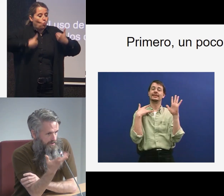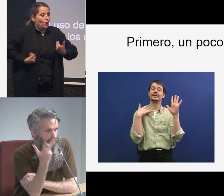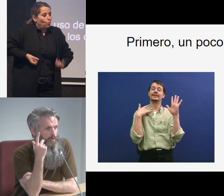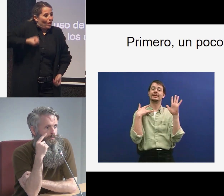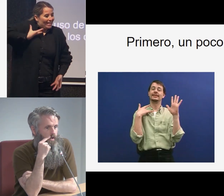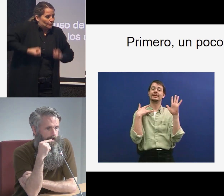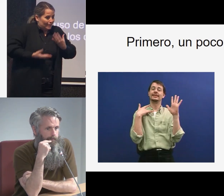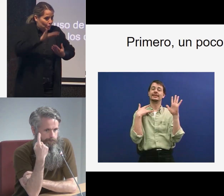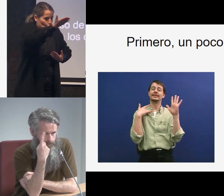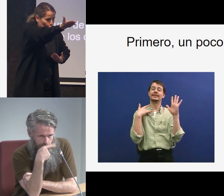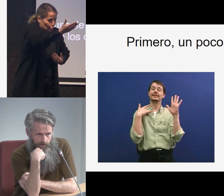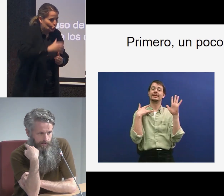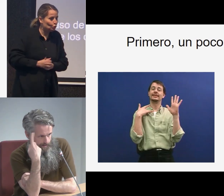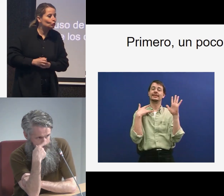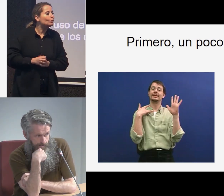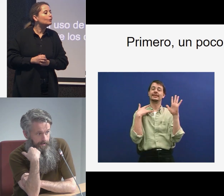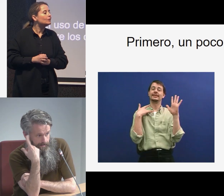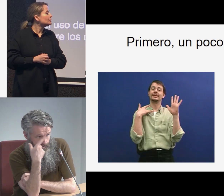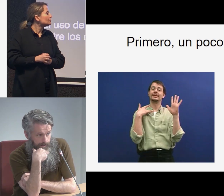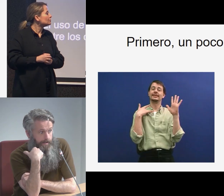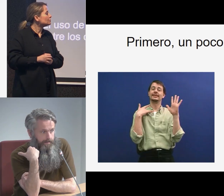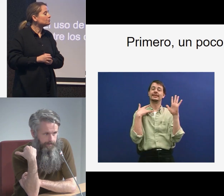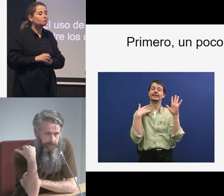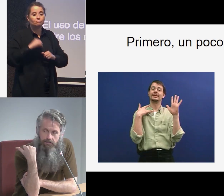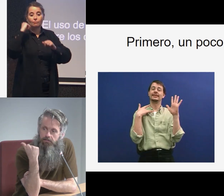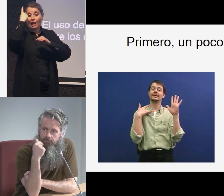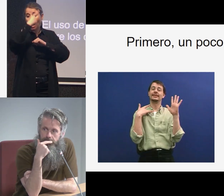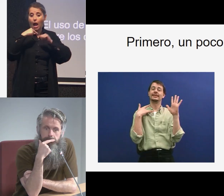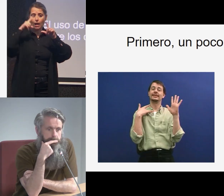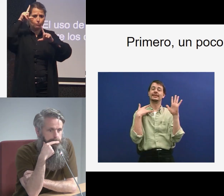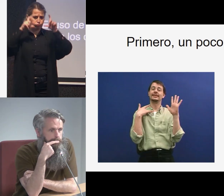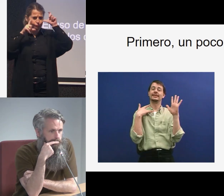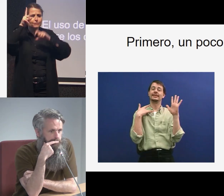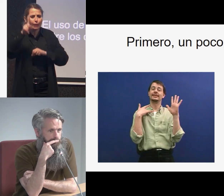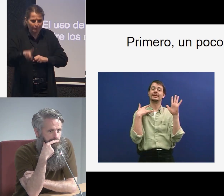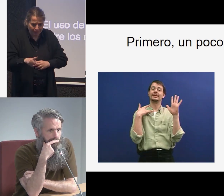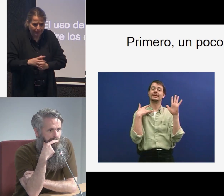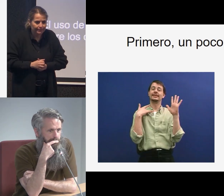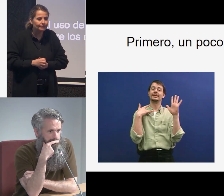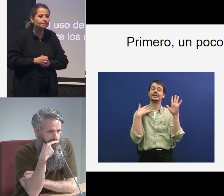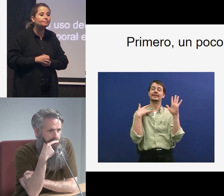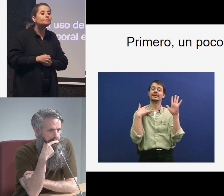La expresión corporal en la cara también.